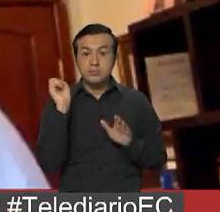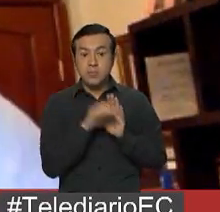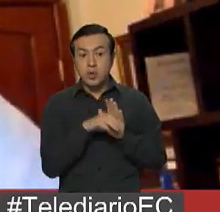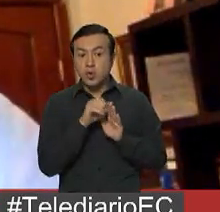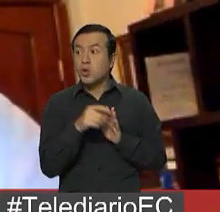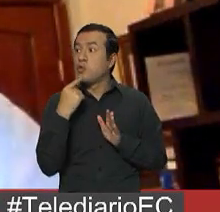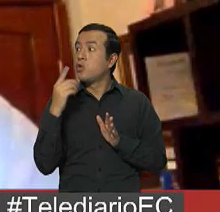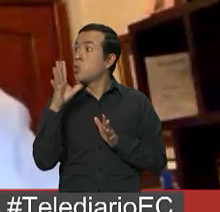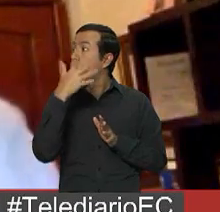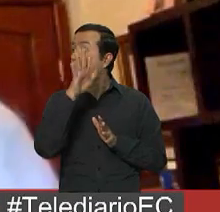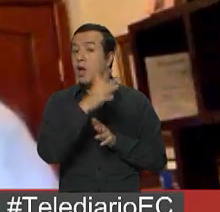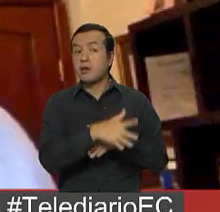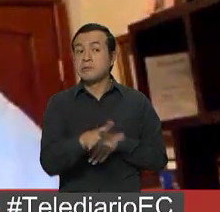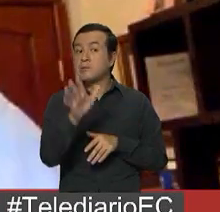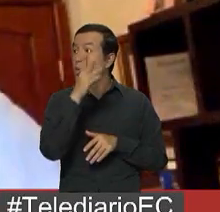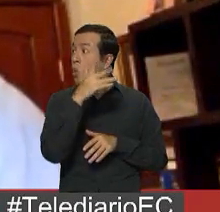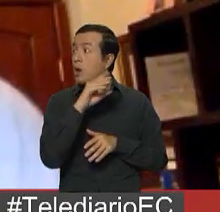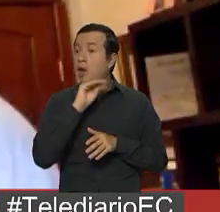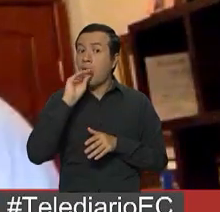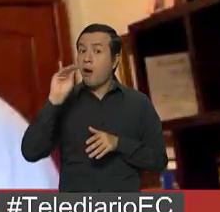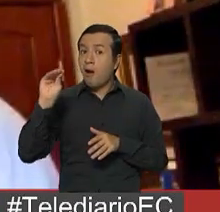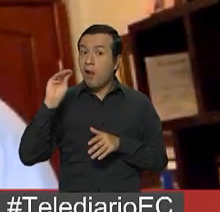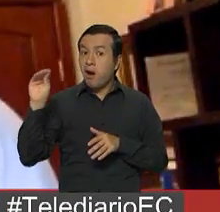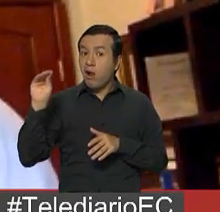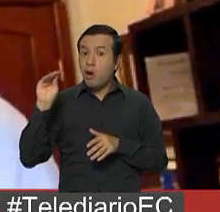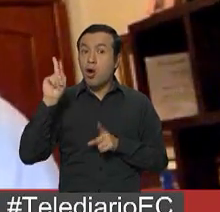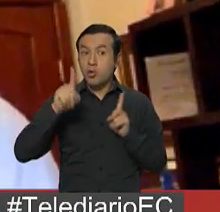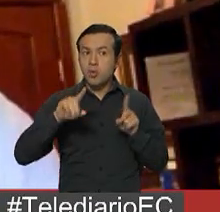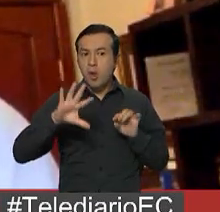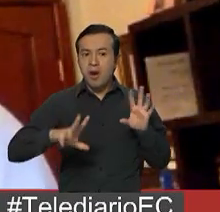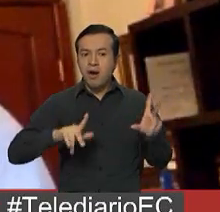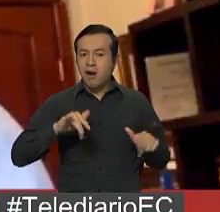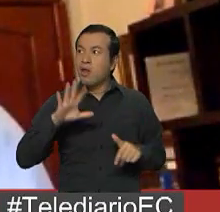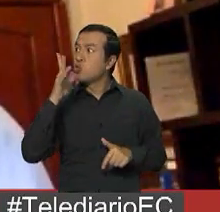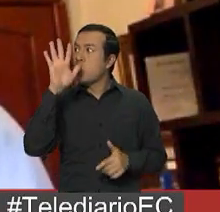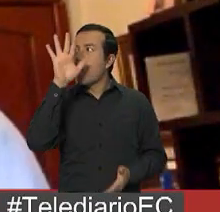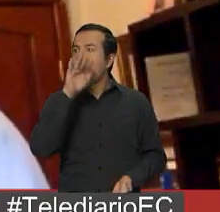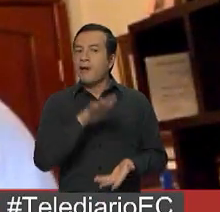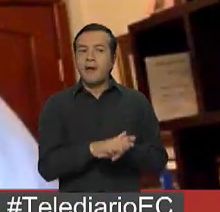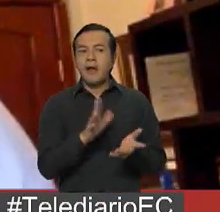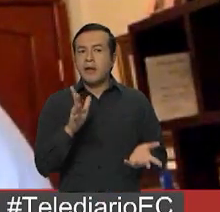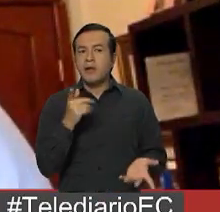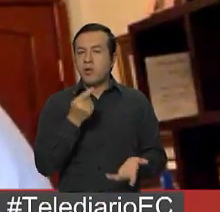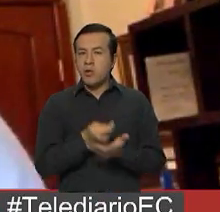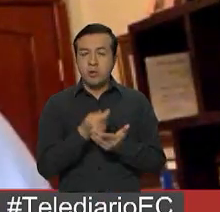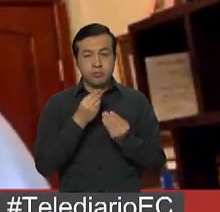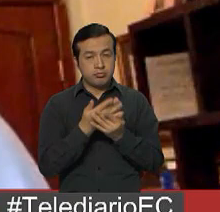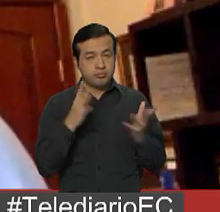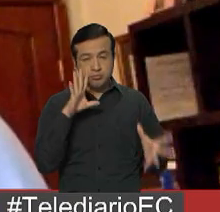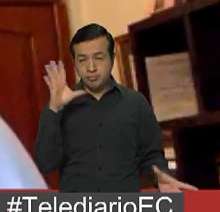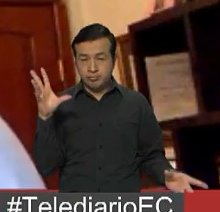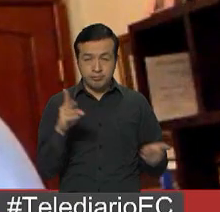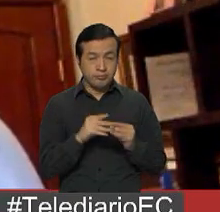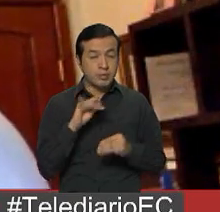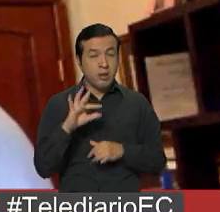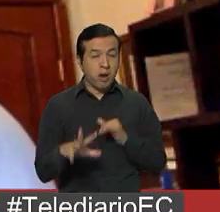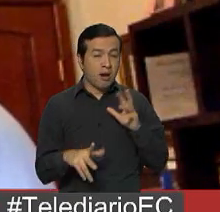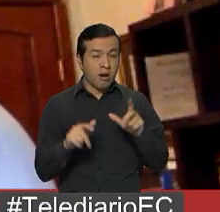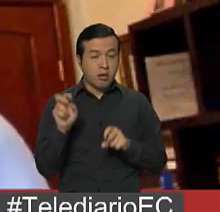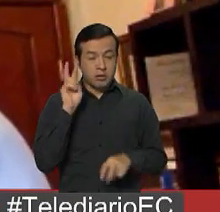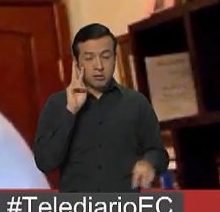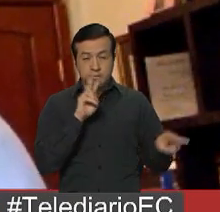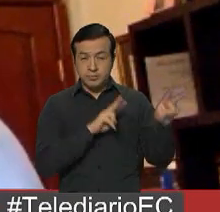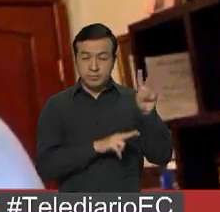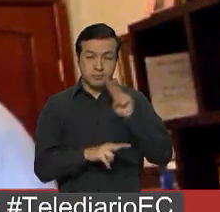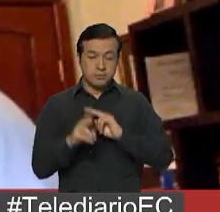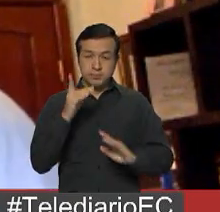es decir que no existen productos o en otros casos que se roban los productos para generar estos sistemas adquisiciones a ver todo es la podredumbre que estamos descubriendo a raíz